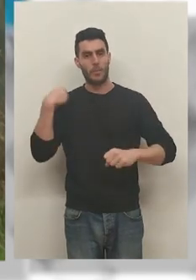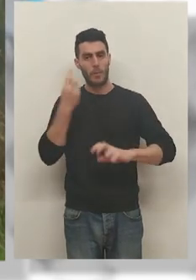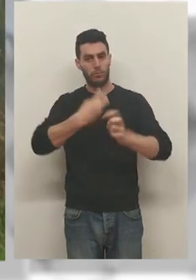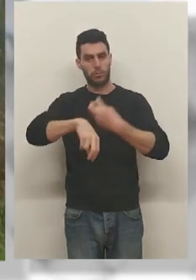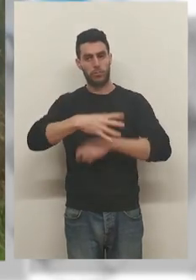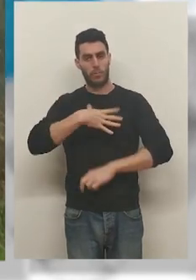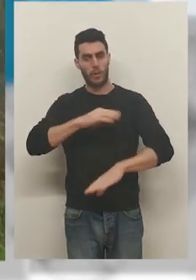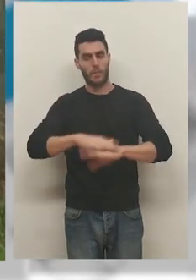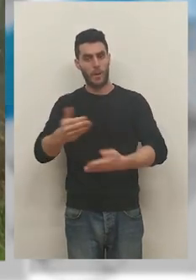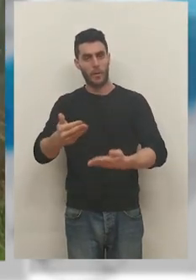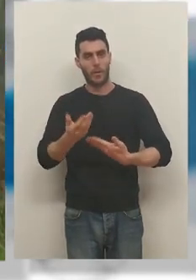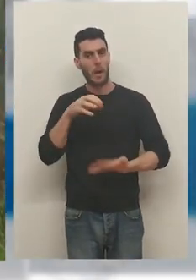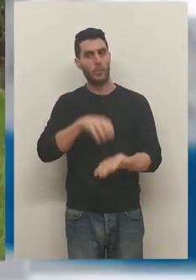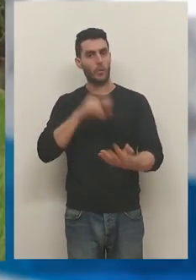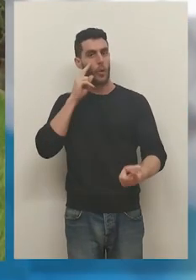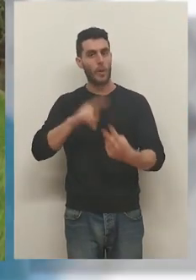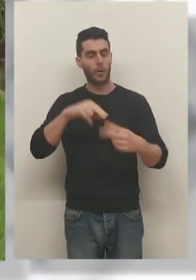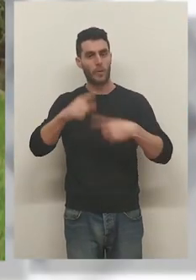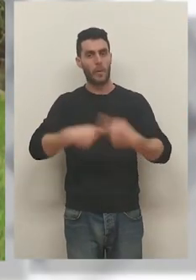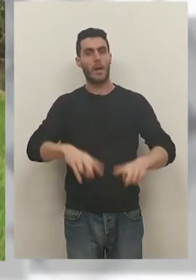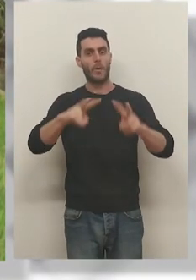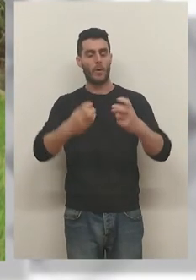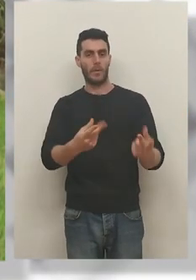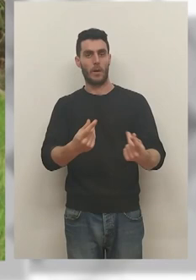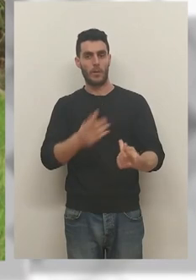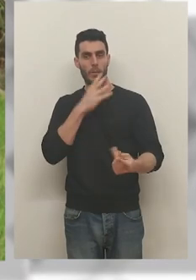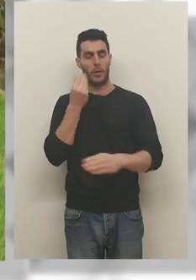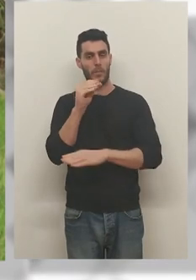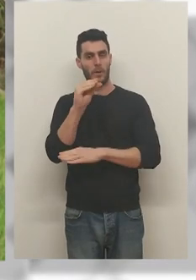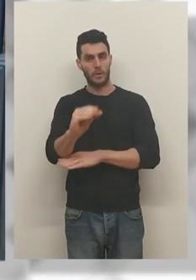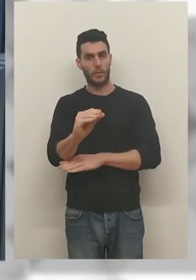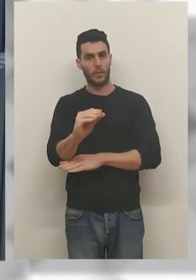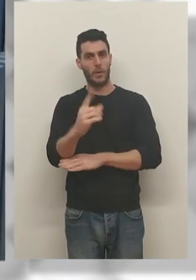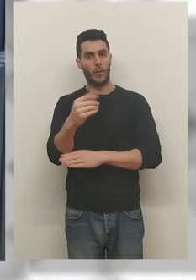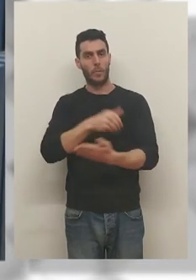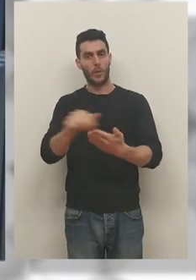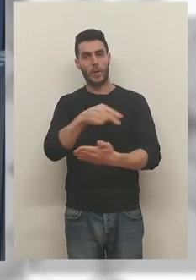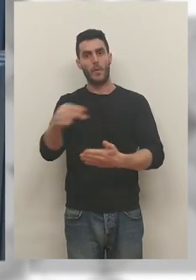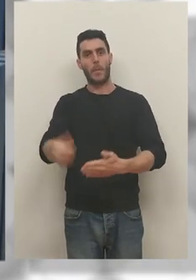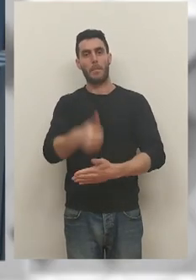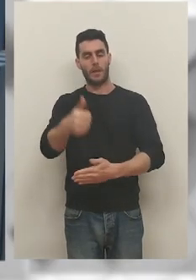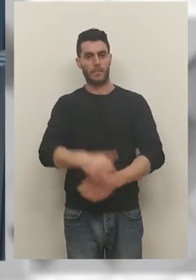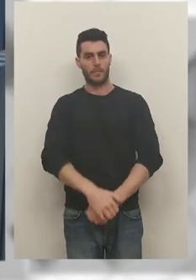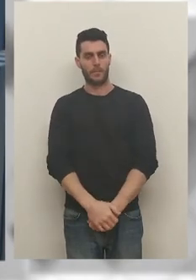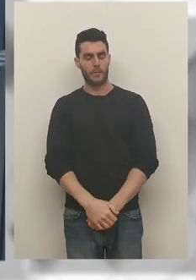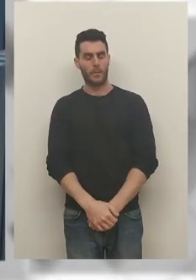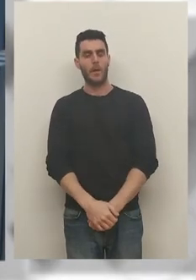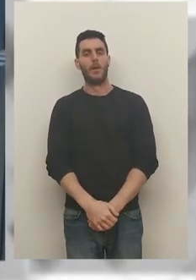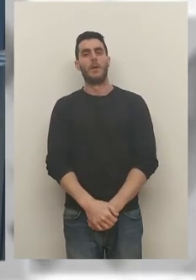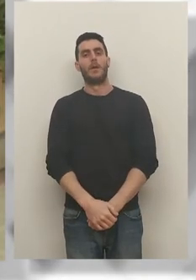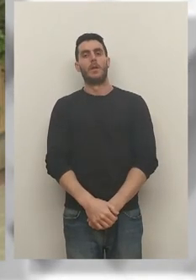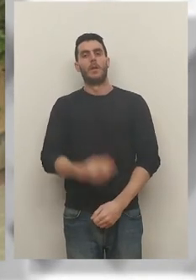poder utilizar la infraestructura para acoger el nuevo punto de encuentro familiar de logroño tras una inversión que será superior al millón de euros